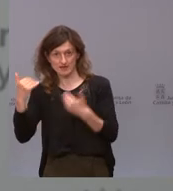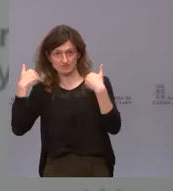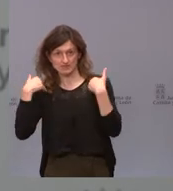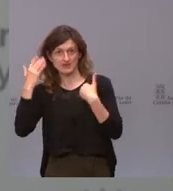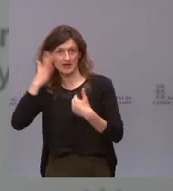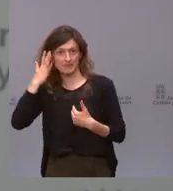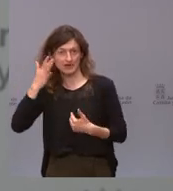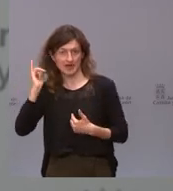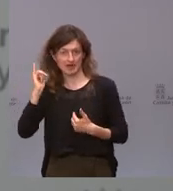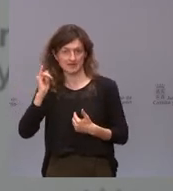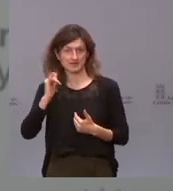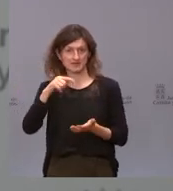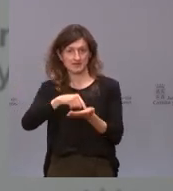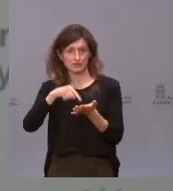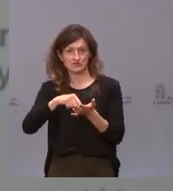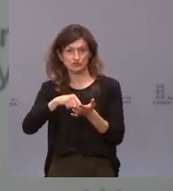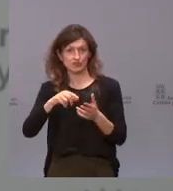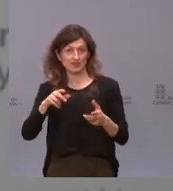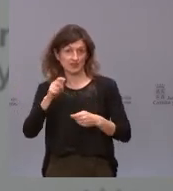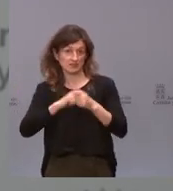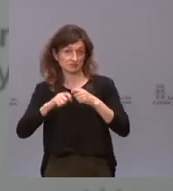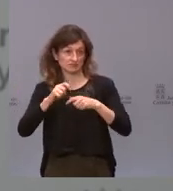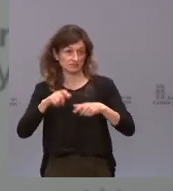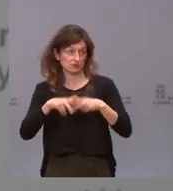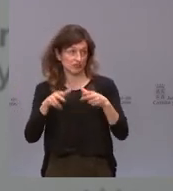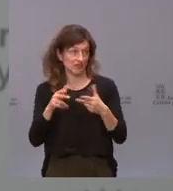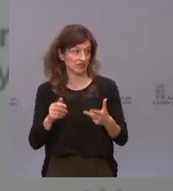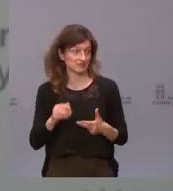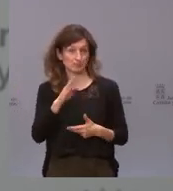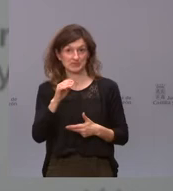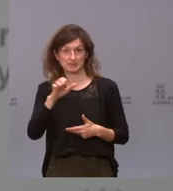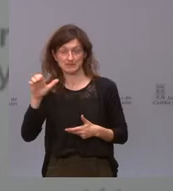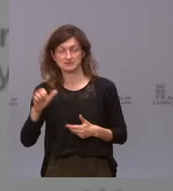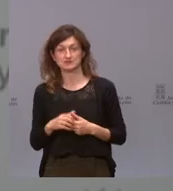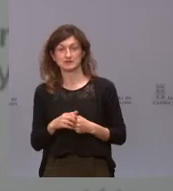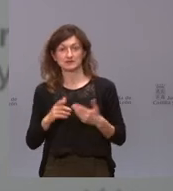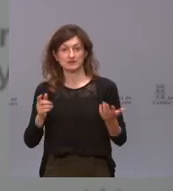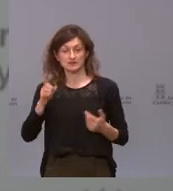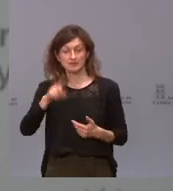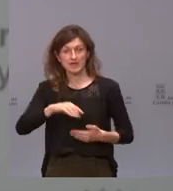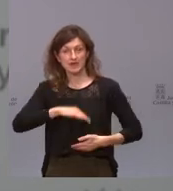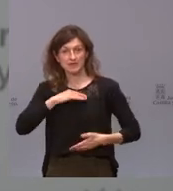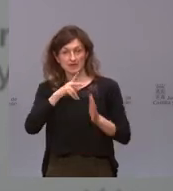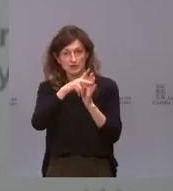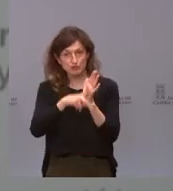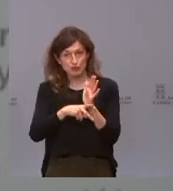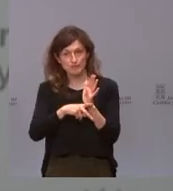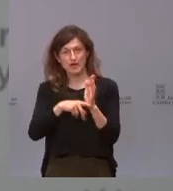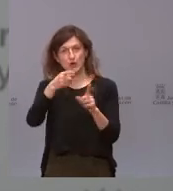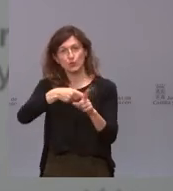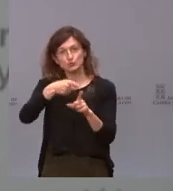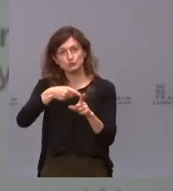particularmente el impuesto de sociedades pero en el caso de los tributos que les he referido donde si tenemos capacidad normativa pues la hemos utilizado